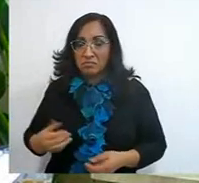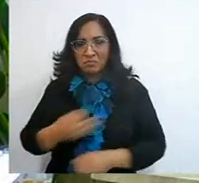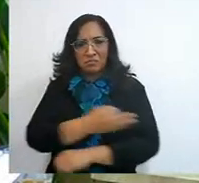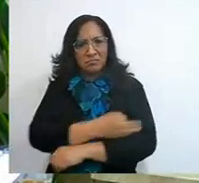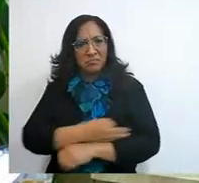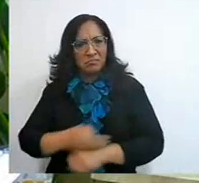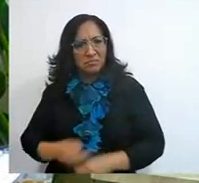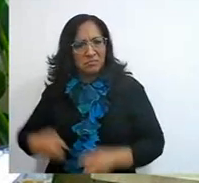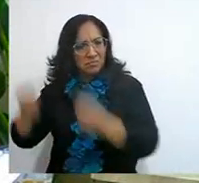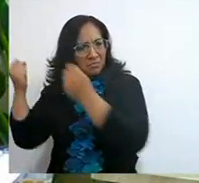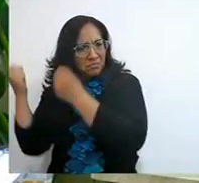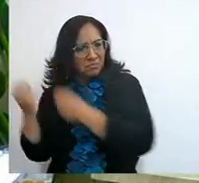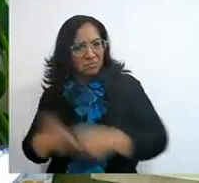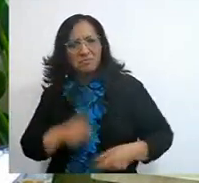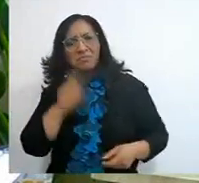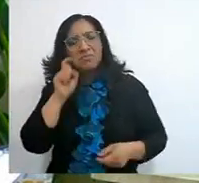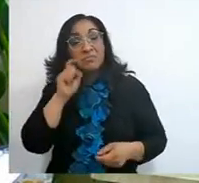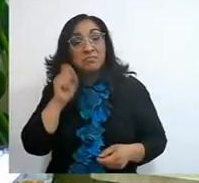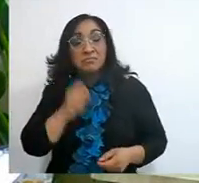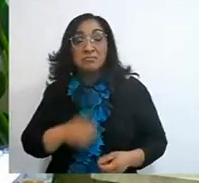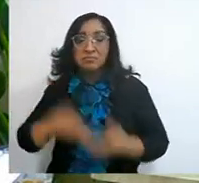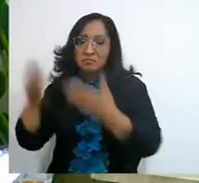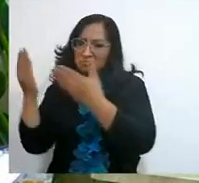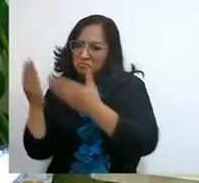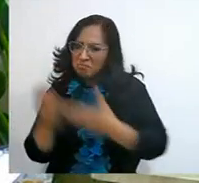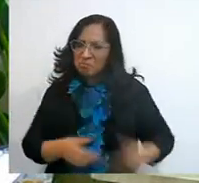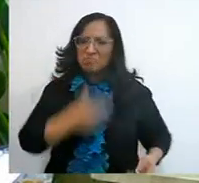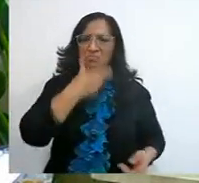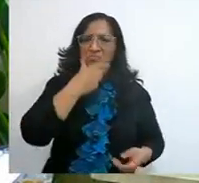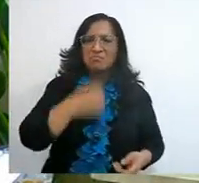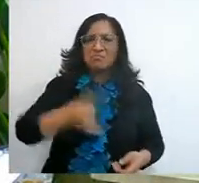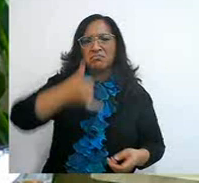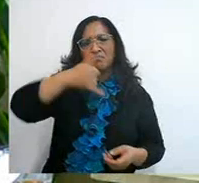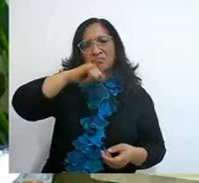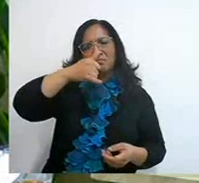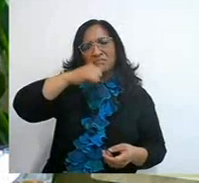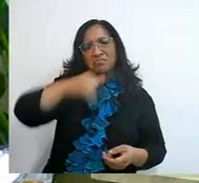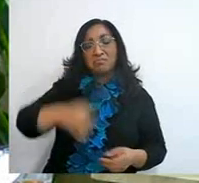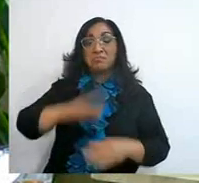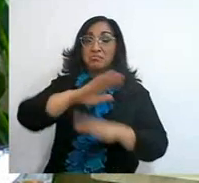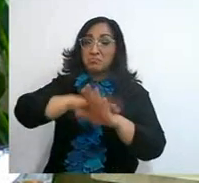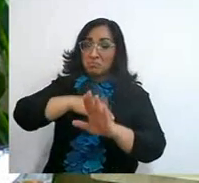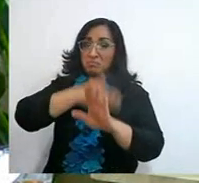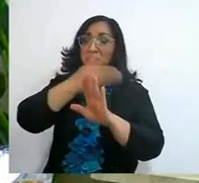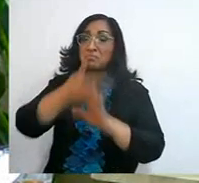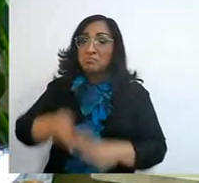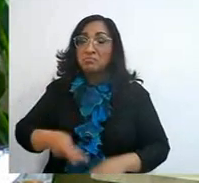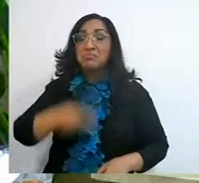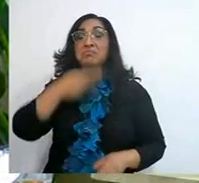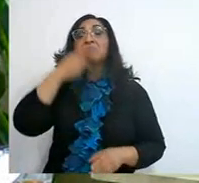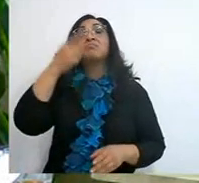adulterio. Varón, deja el alcohol. Varón, deja la blasfemia,